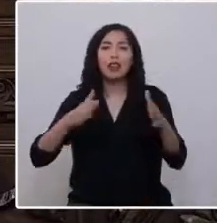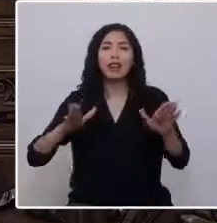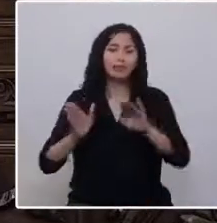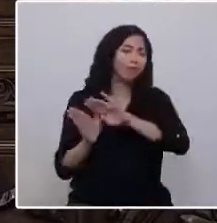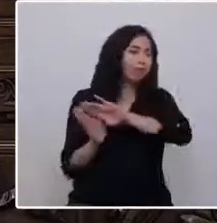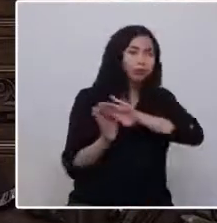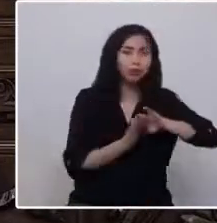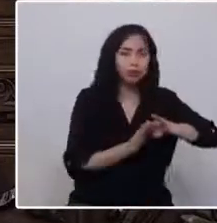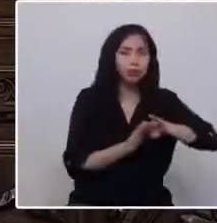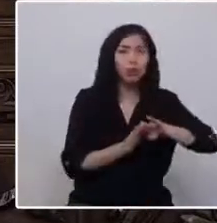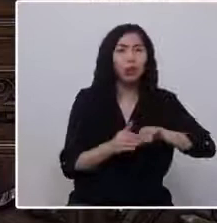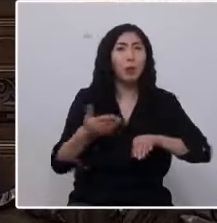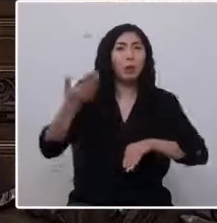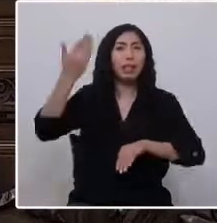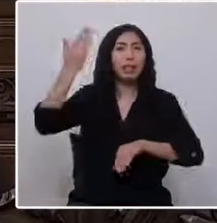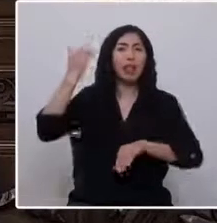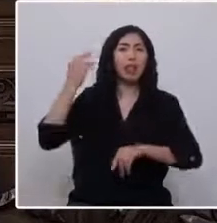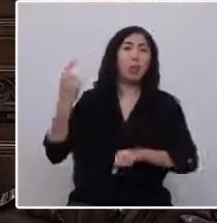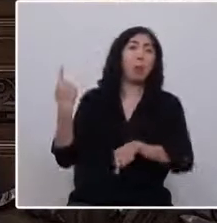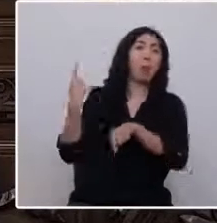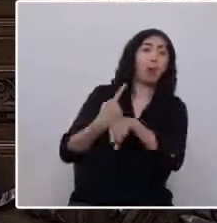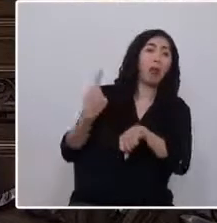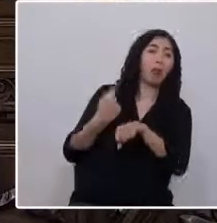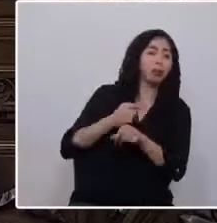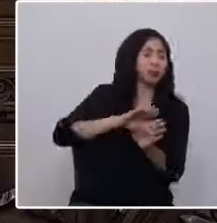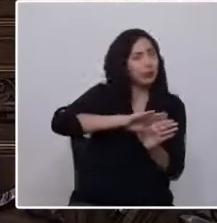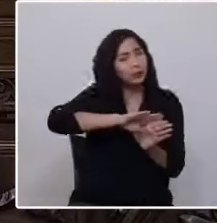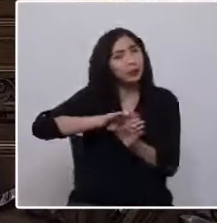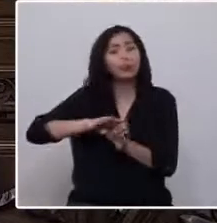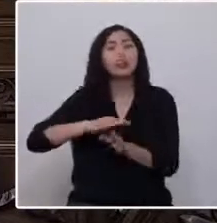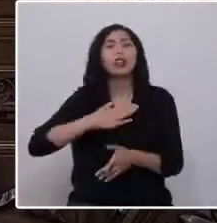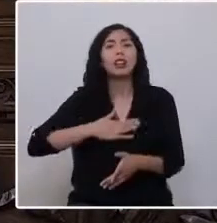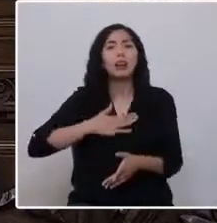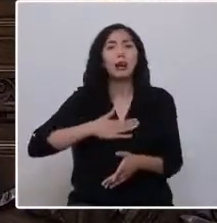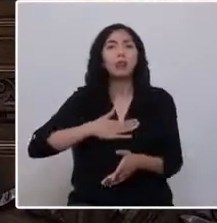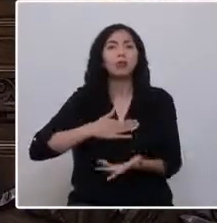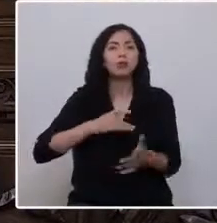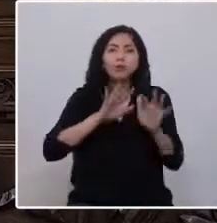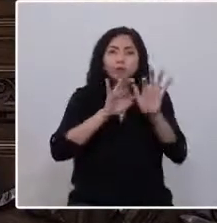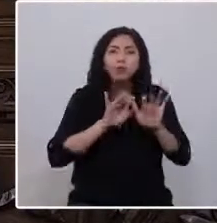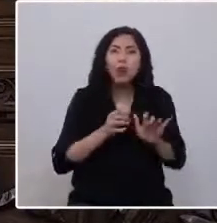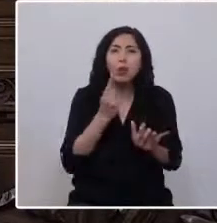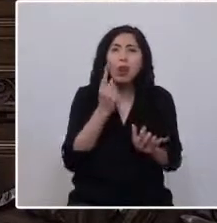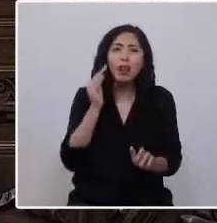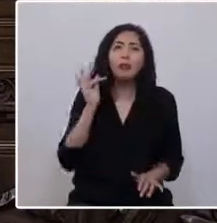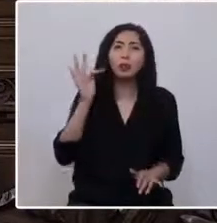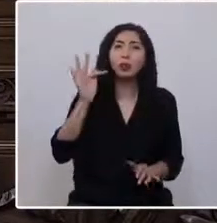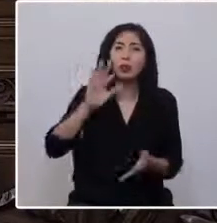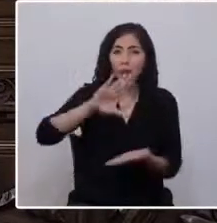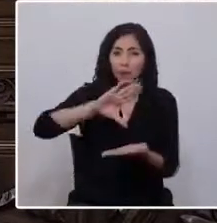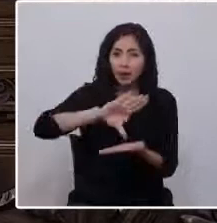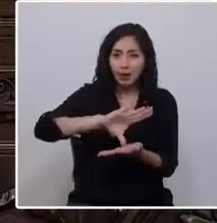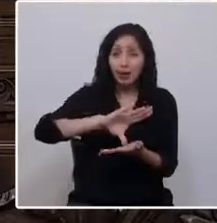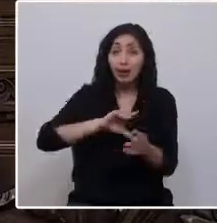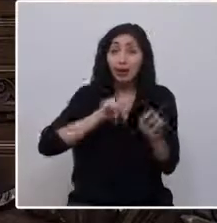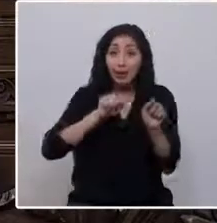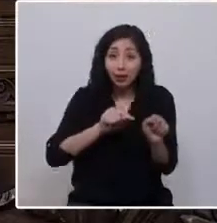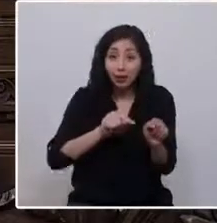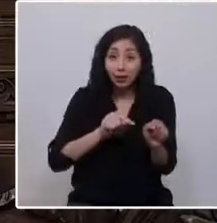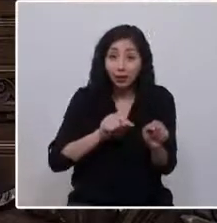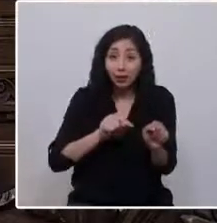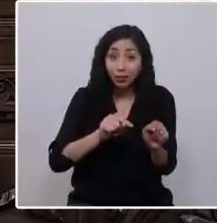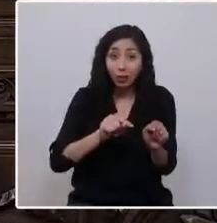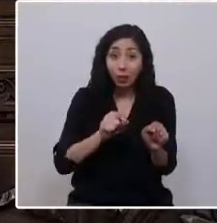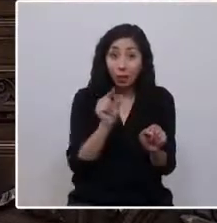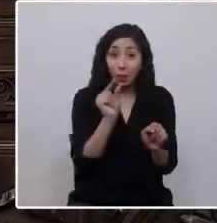y neoliberal también debemos definir el futuro del país y eso no se hace en pocas